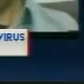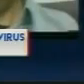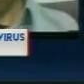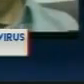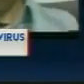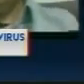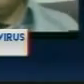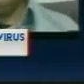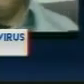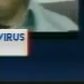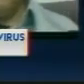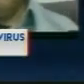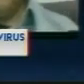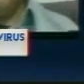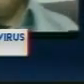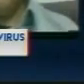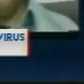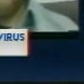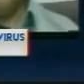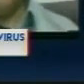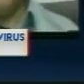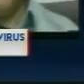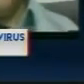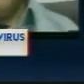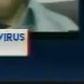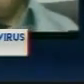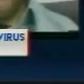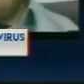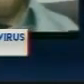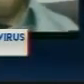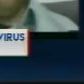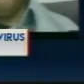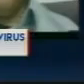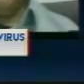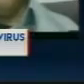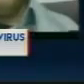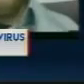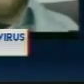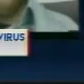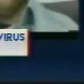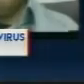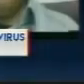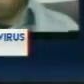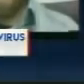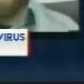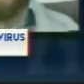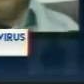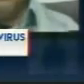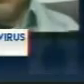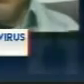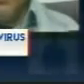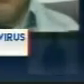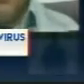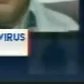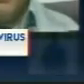contagiando durante el confinamiento. Entonces lo que permite el confinamiento es que esta curva no sea